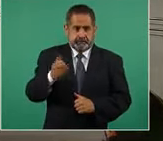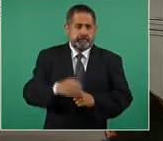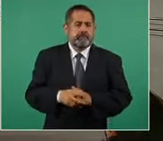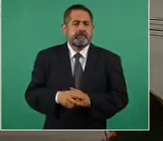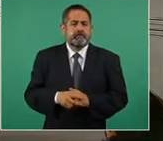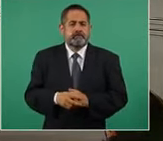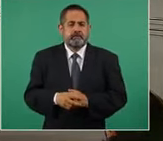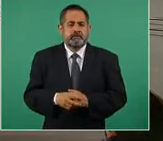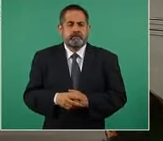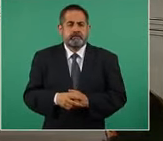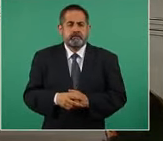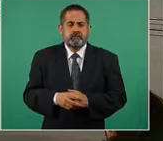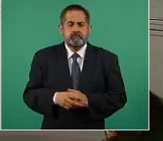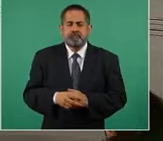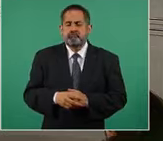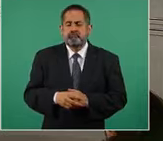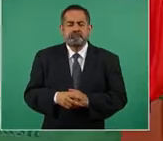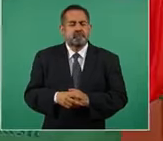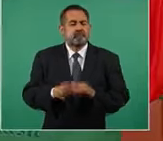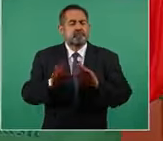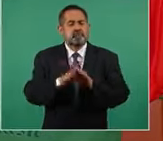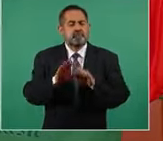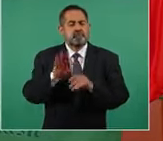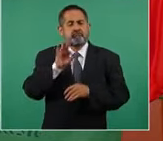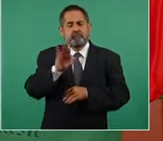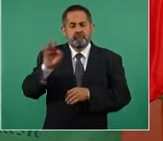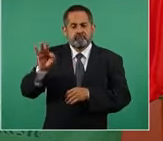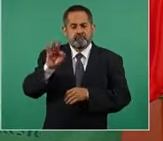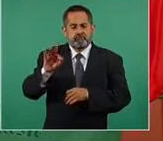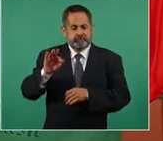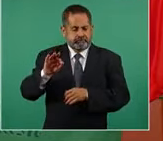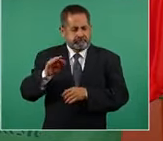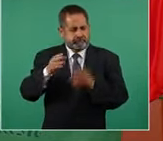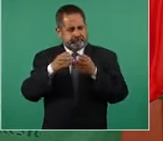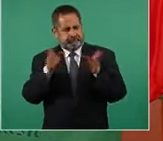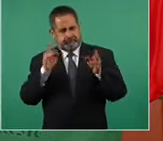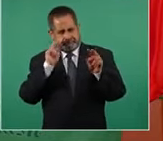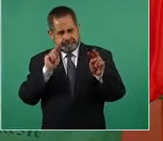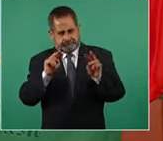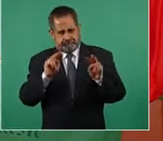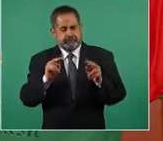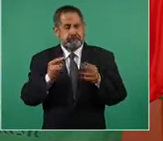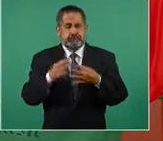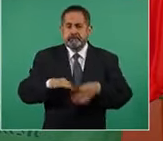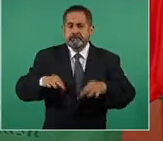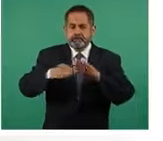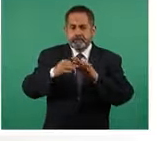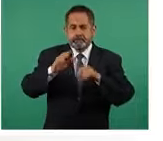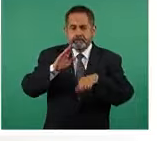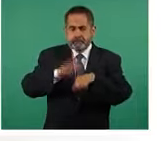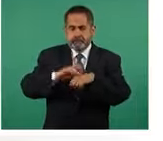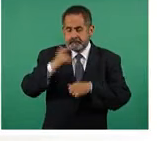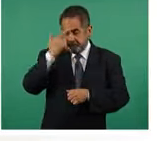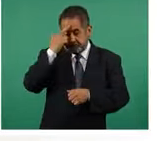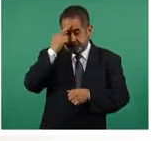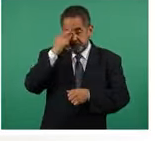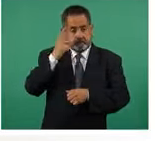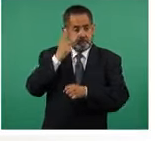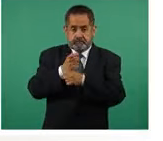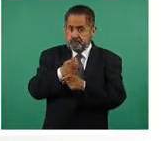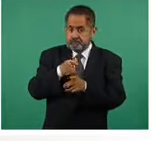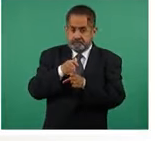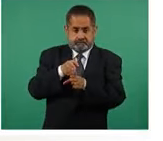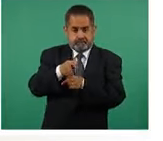todas y todos el cronograma general y también recalcar la importancia de tener este eje prioritario de